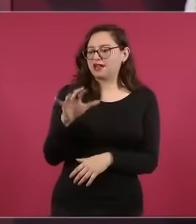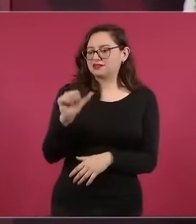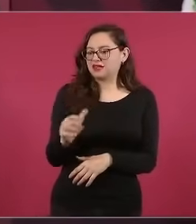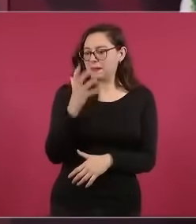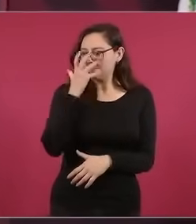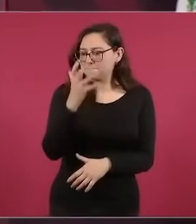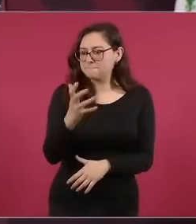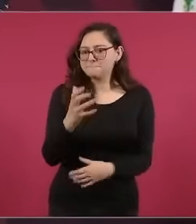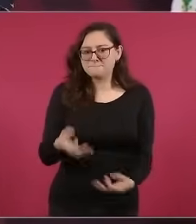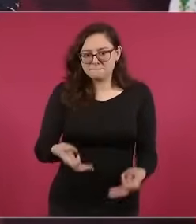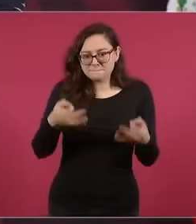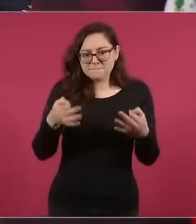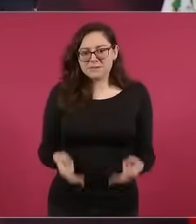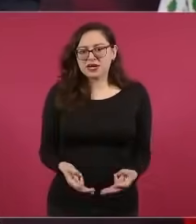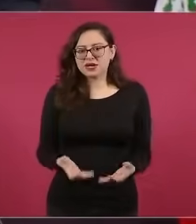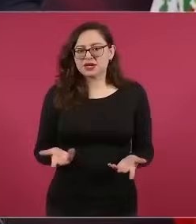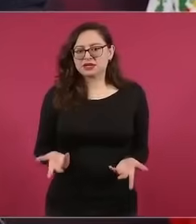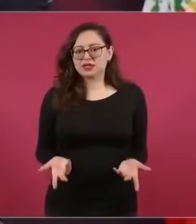que